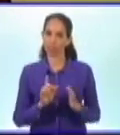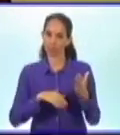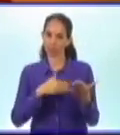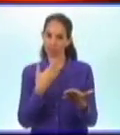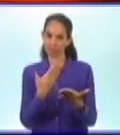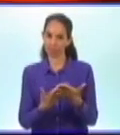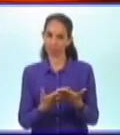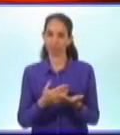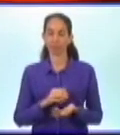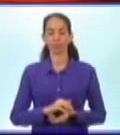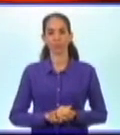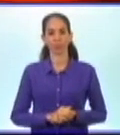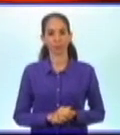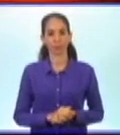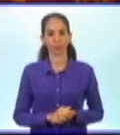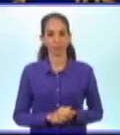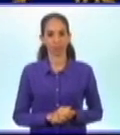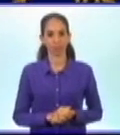proponemos.